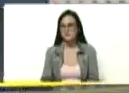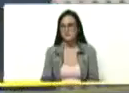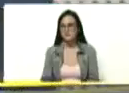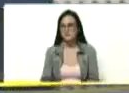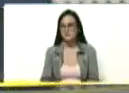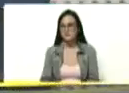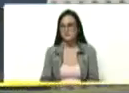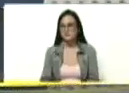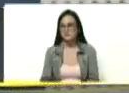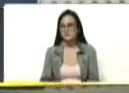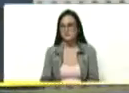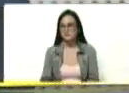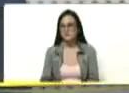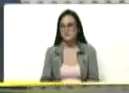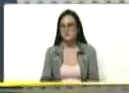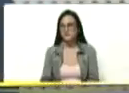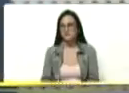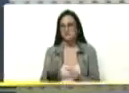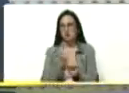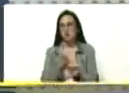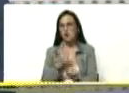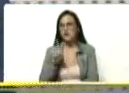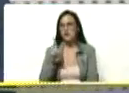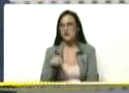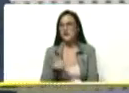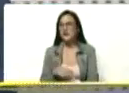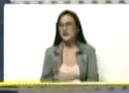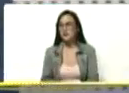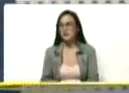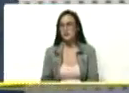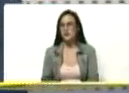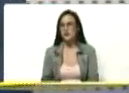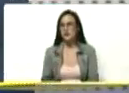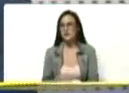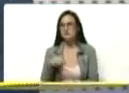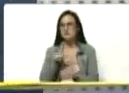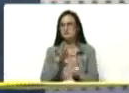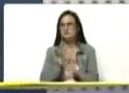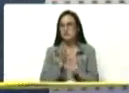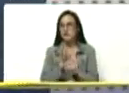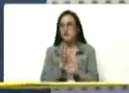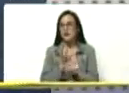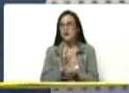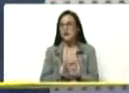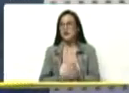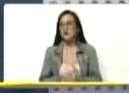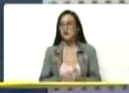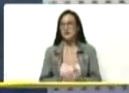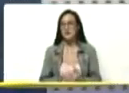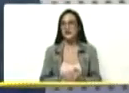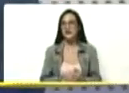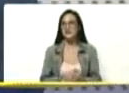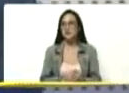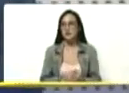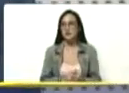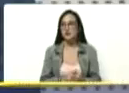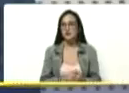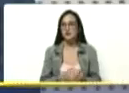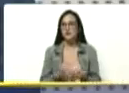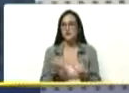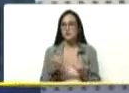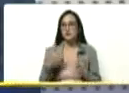Por otro lado, rechazamos también el asedio y la persecución constante que desde el Poder